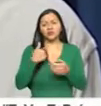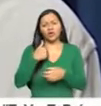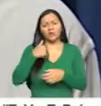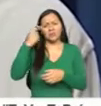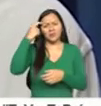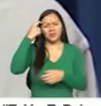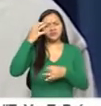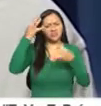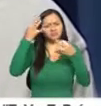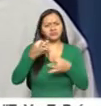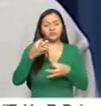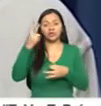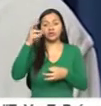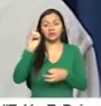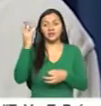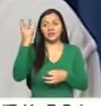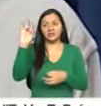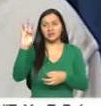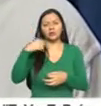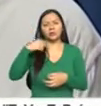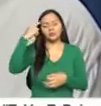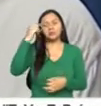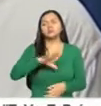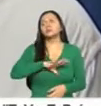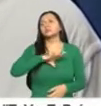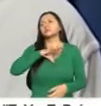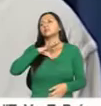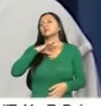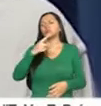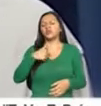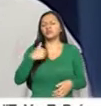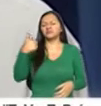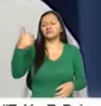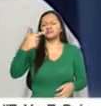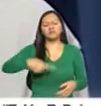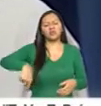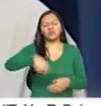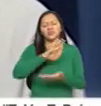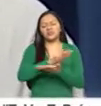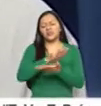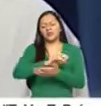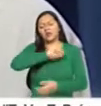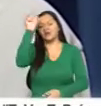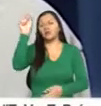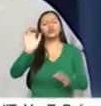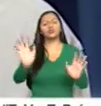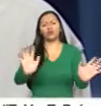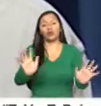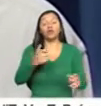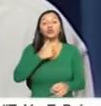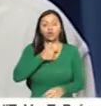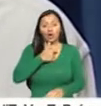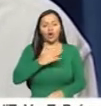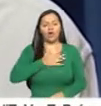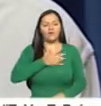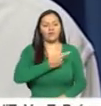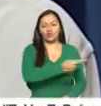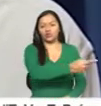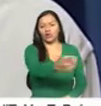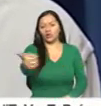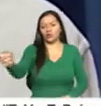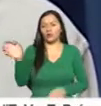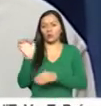la profunda convicción, no es arrogancia, no es dormirse sobre los laureles, no es exceso de confianza, es absoluta confianza en el pueblo